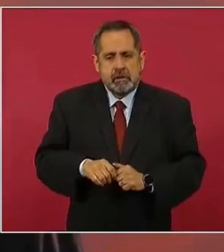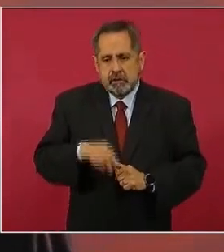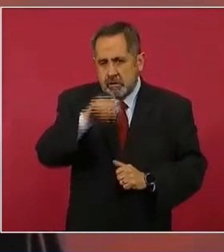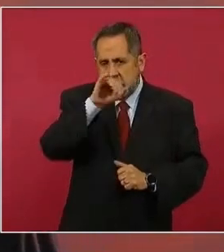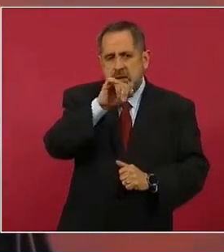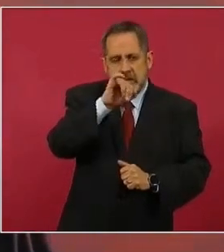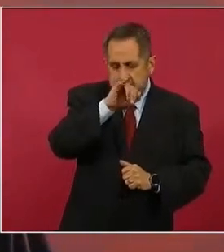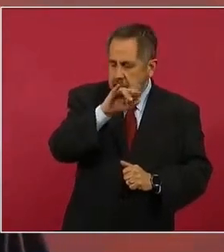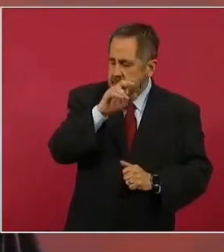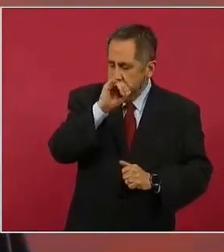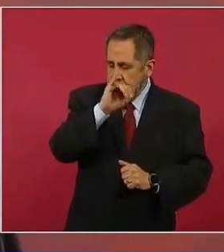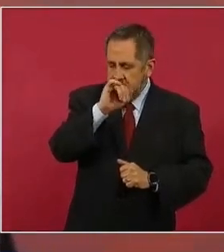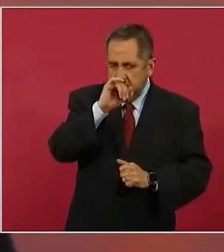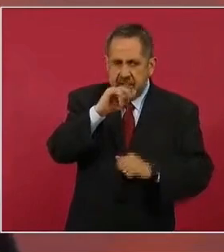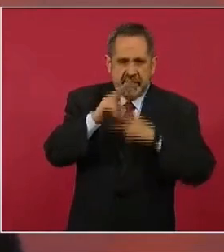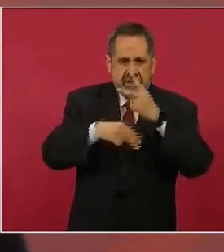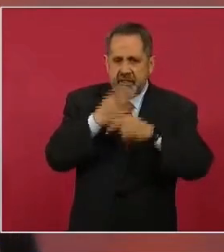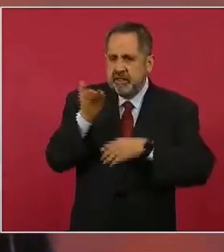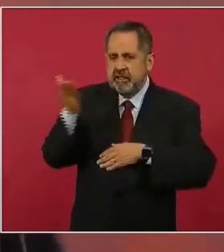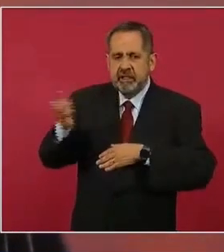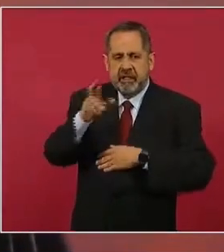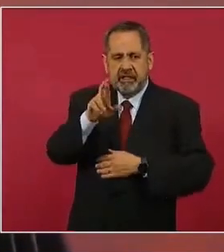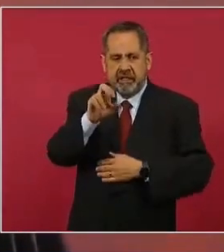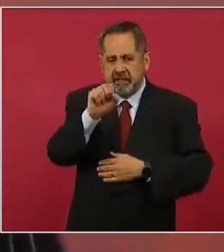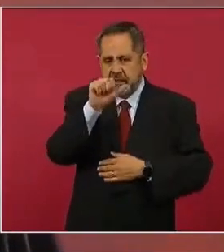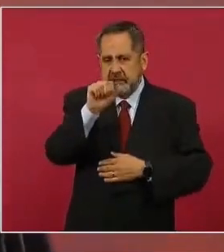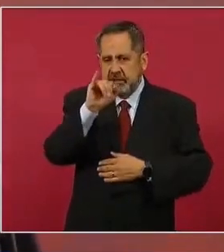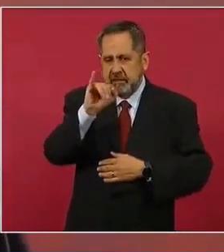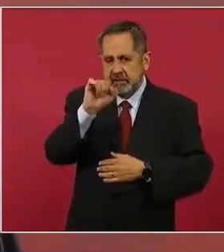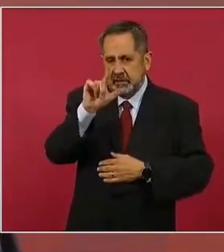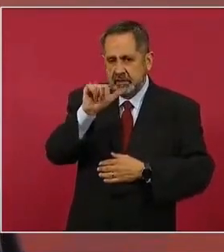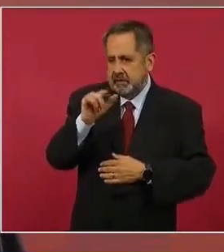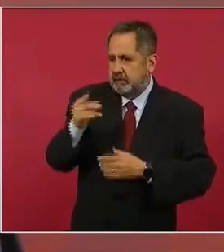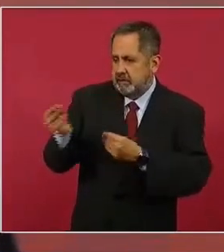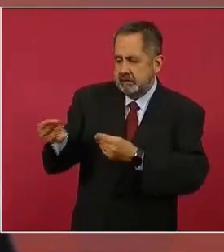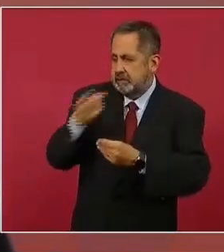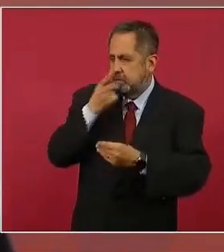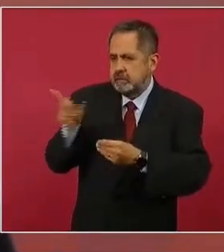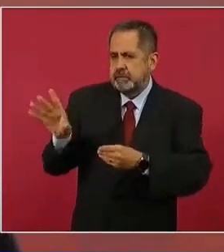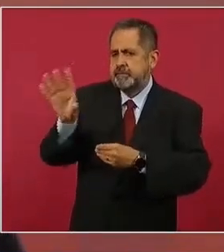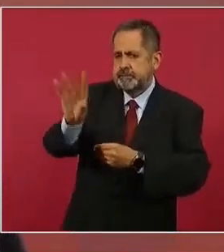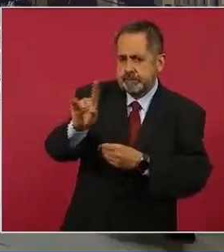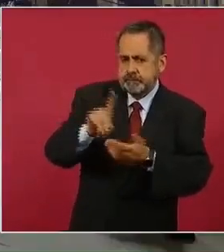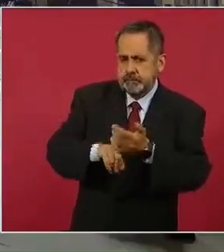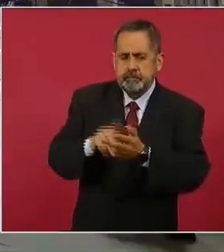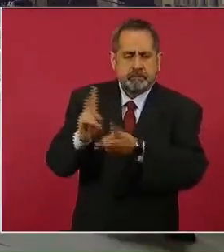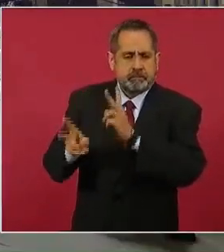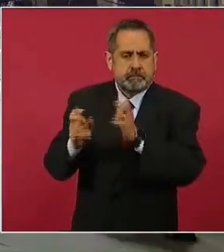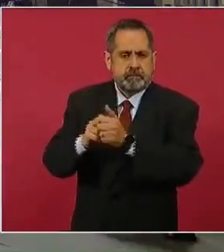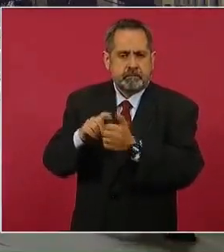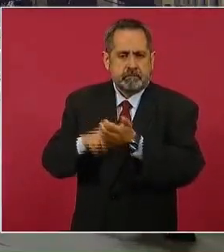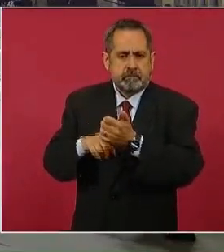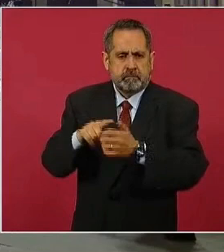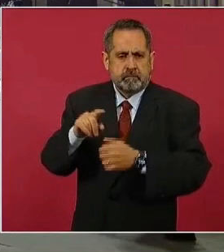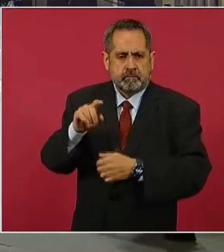Sí, sí, sí. Le voy a pedir a Rosa Isela que le comente al secretario de Gobernación